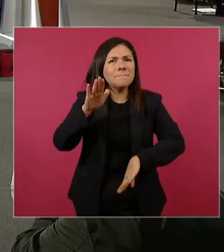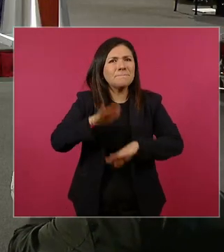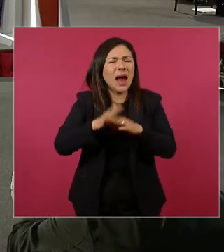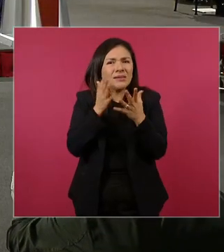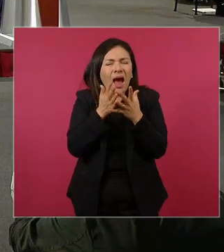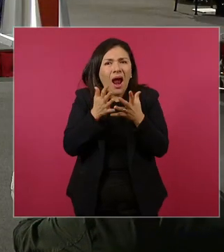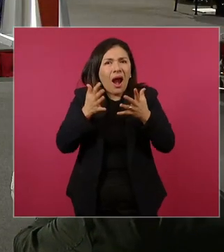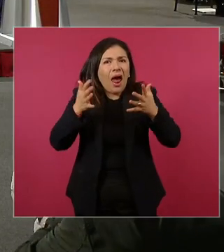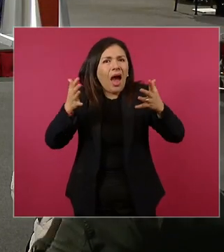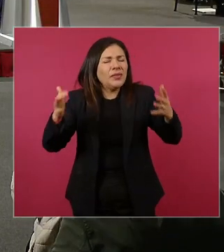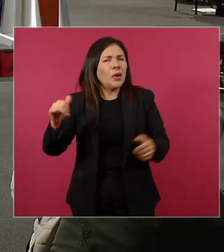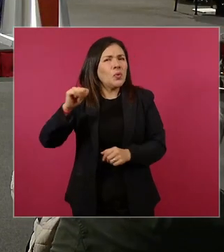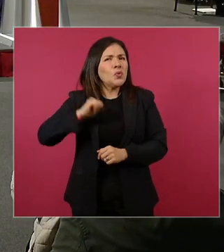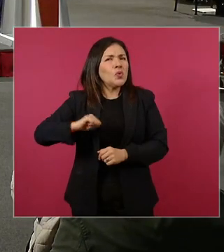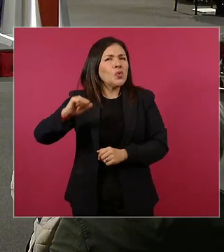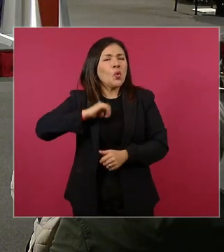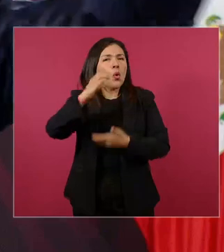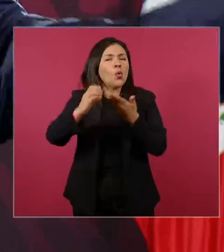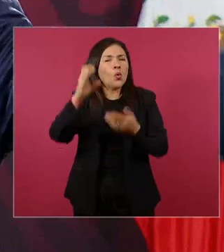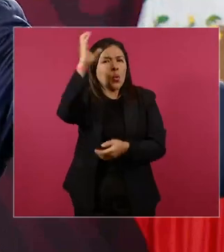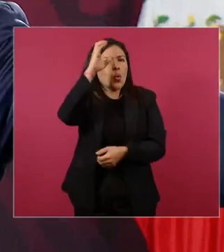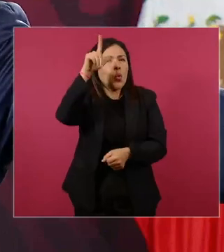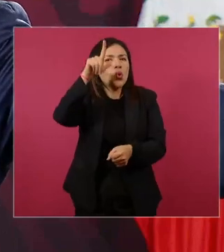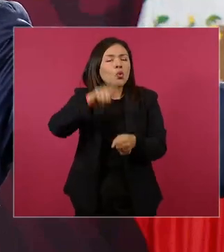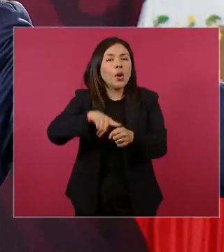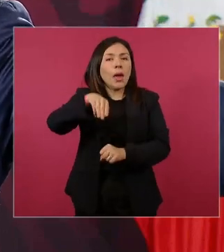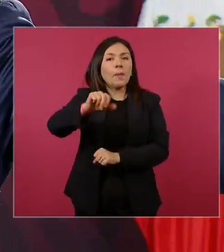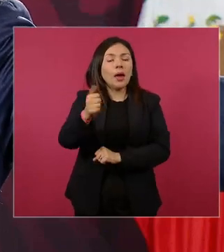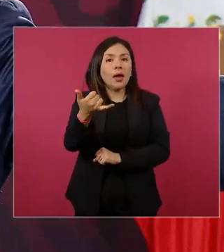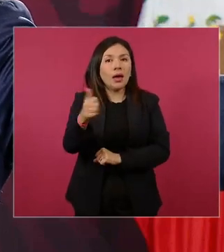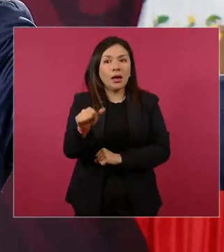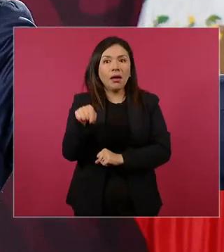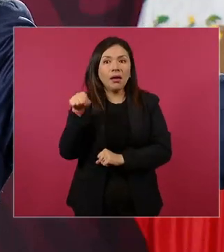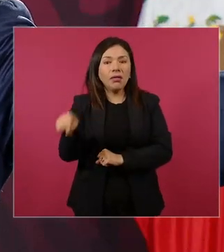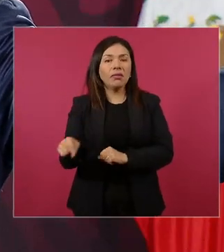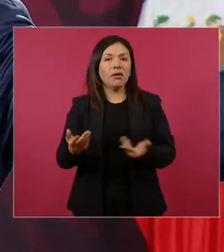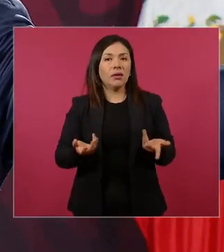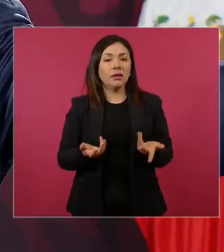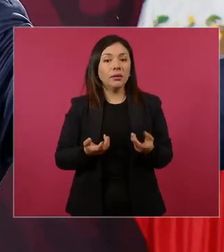nación, la nación maya.